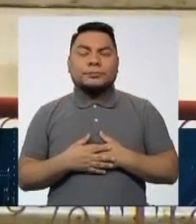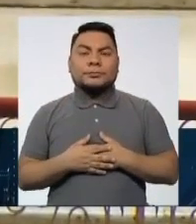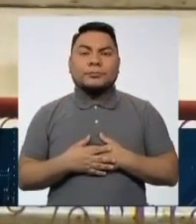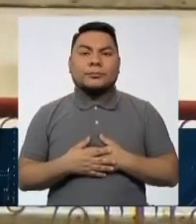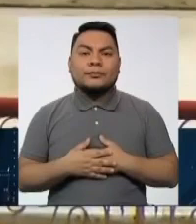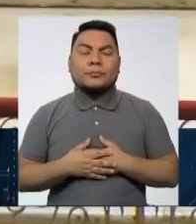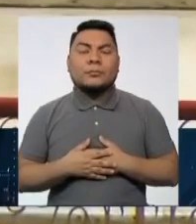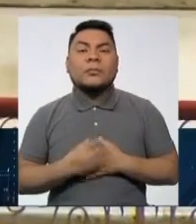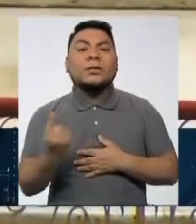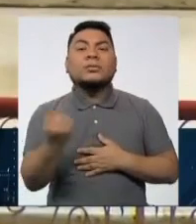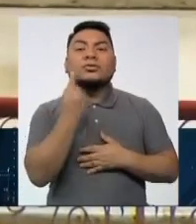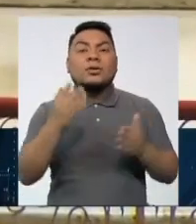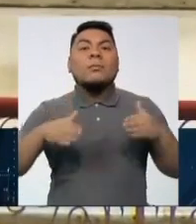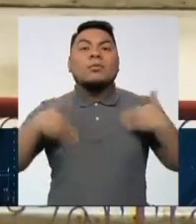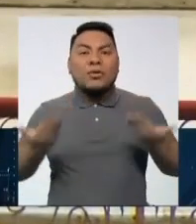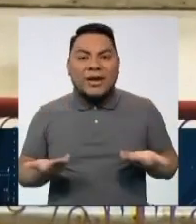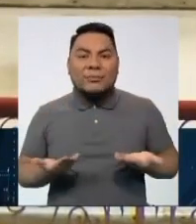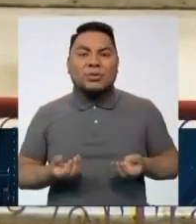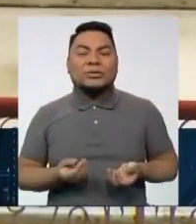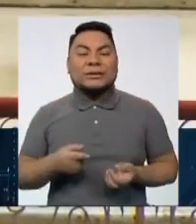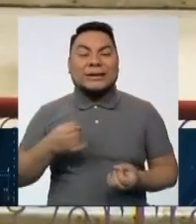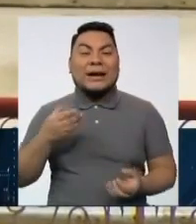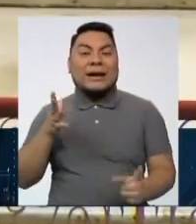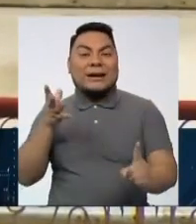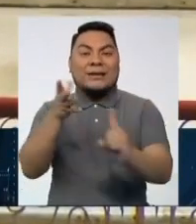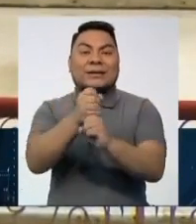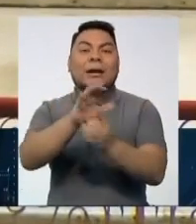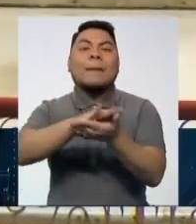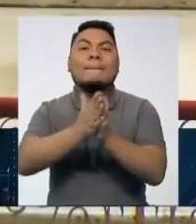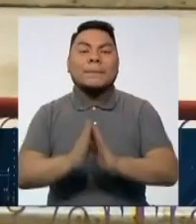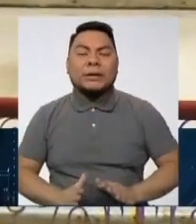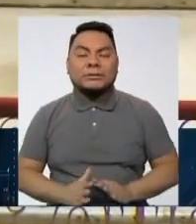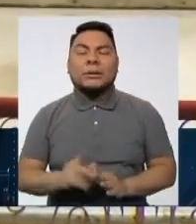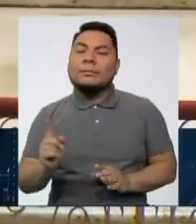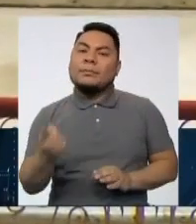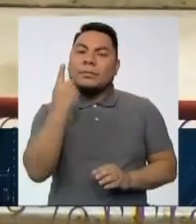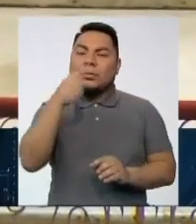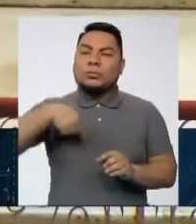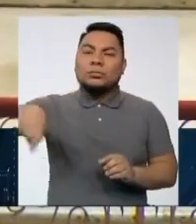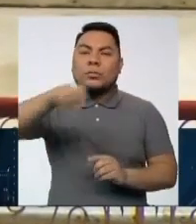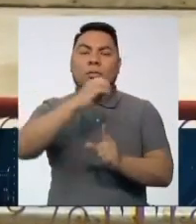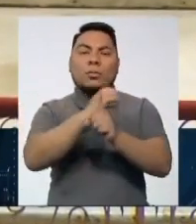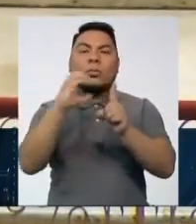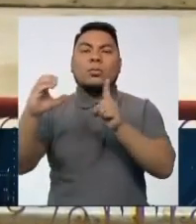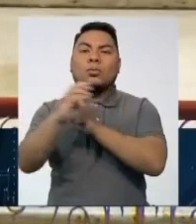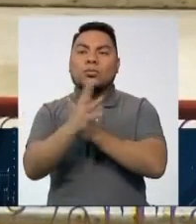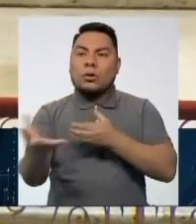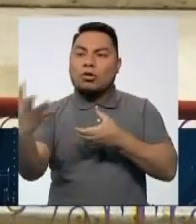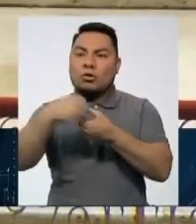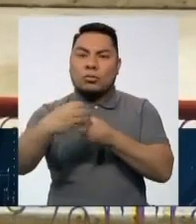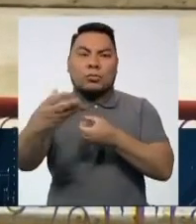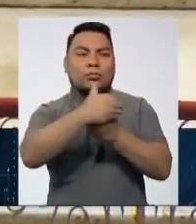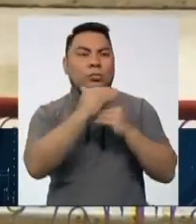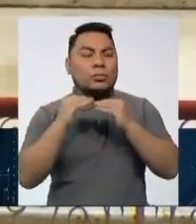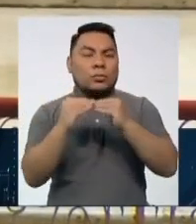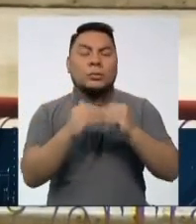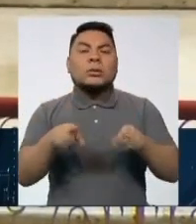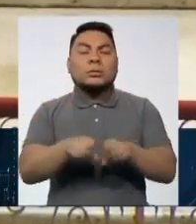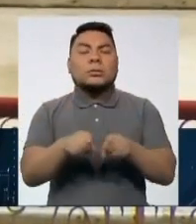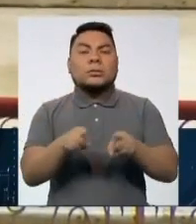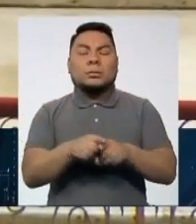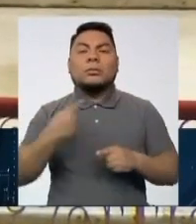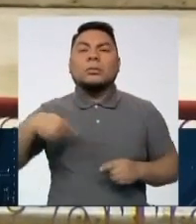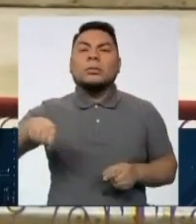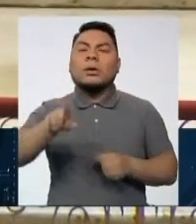Solo podremos construir la paz con la cultura de la integridad en defensa